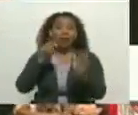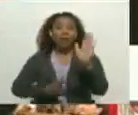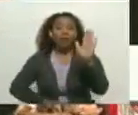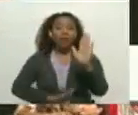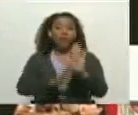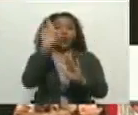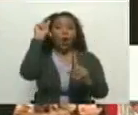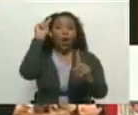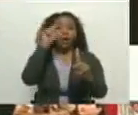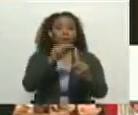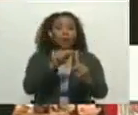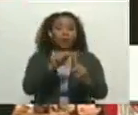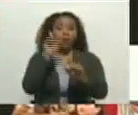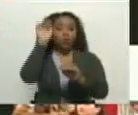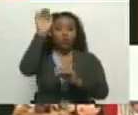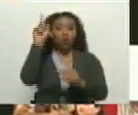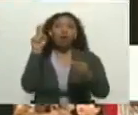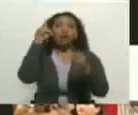tan.